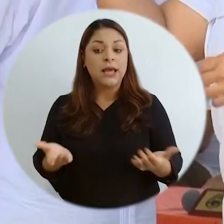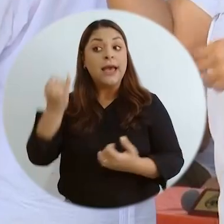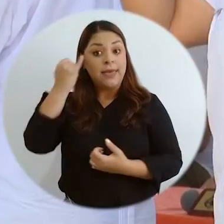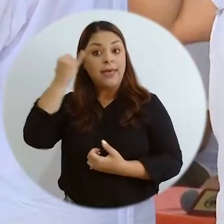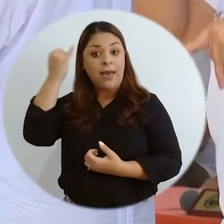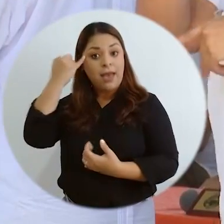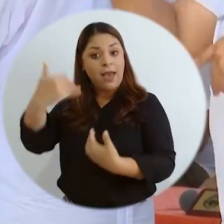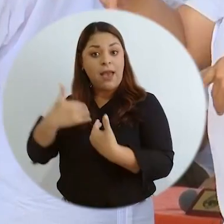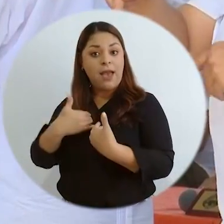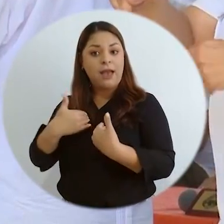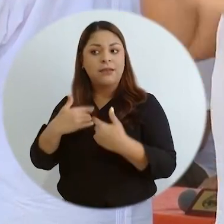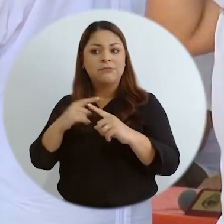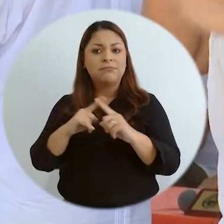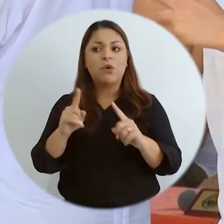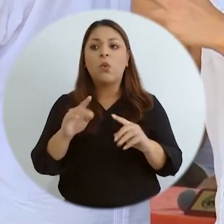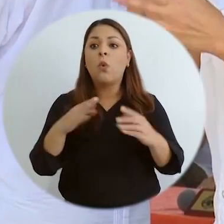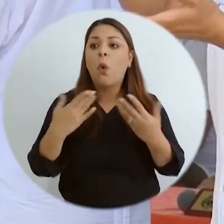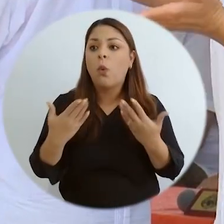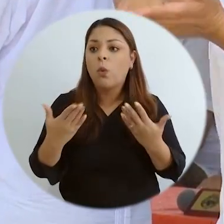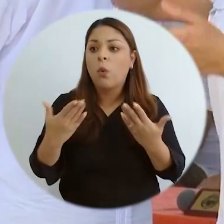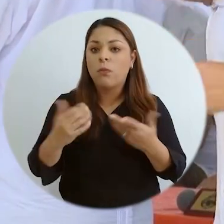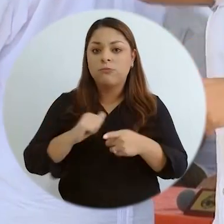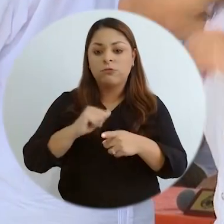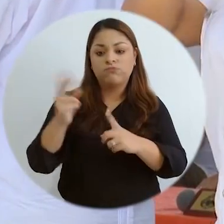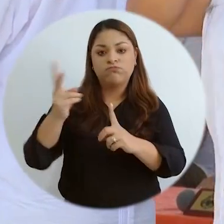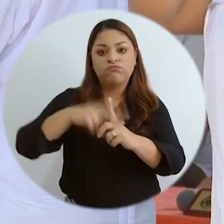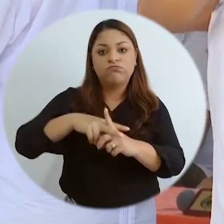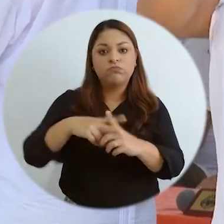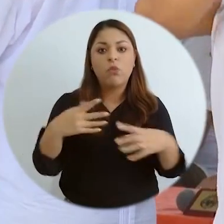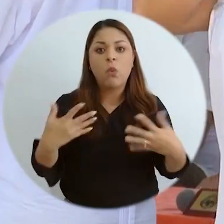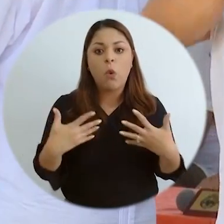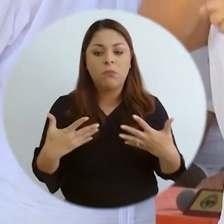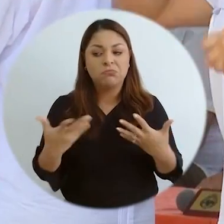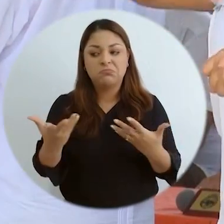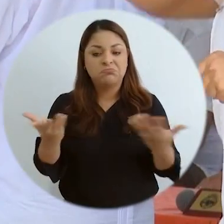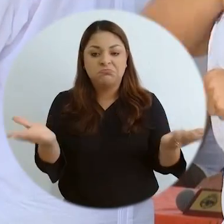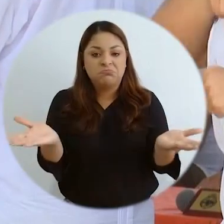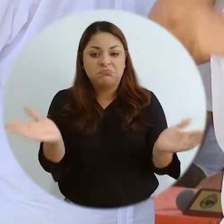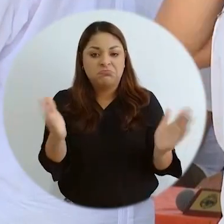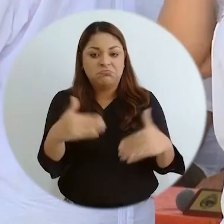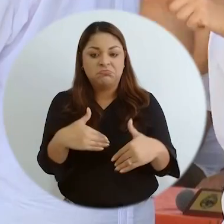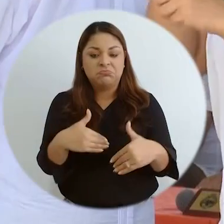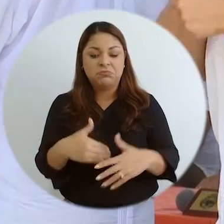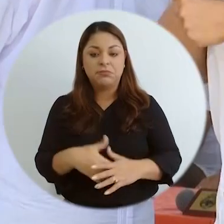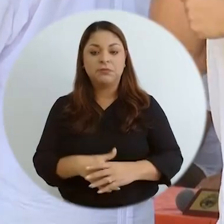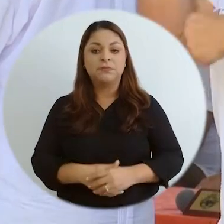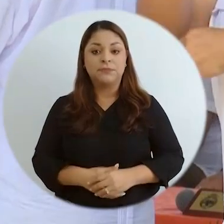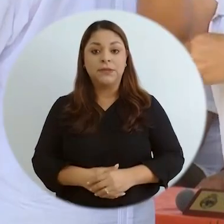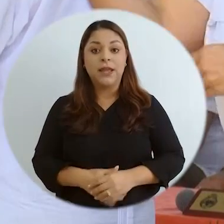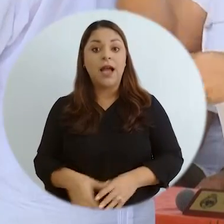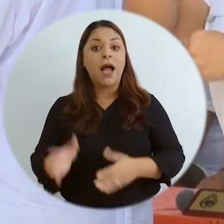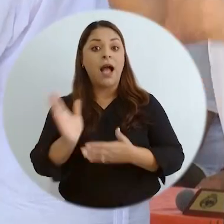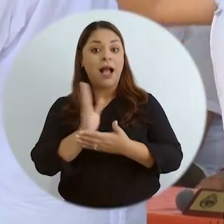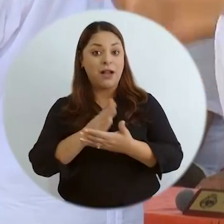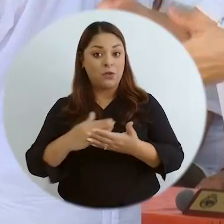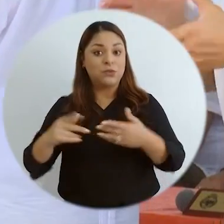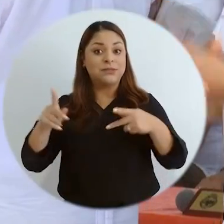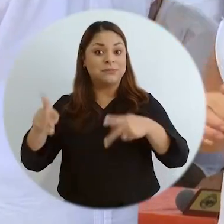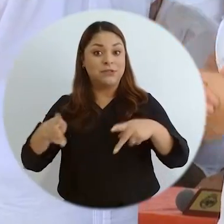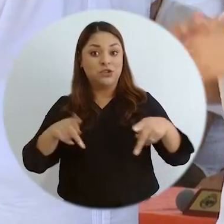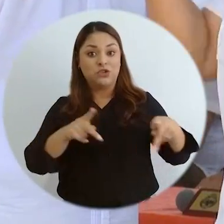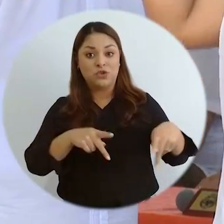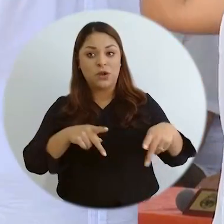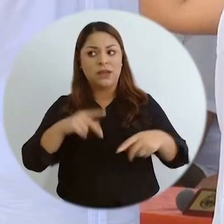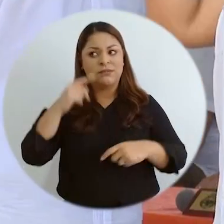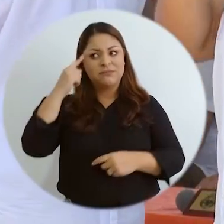Y hay algunas personas que, si bien pensando en la idiosincrasia del país, les parece atinente que el presidente